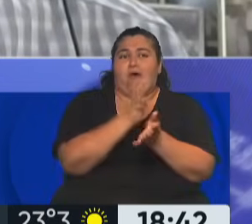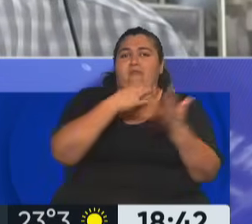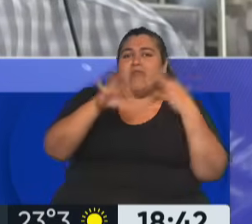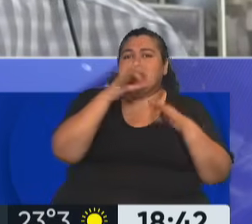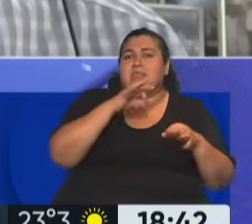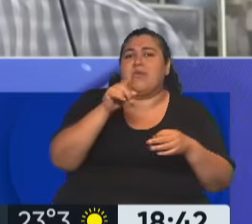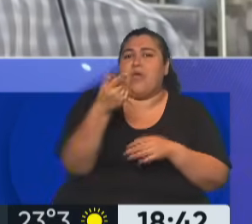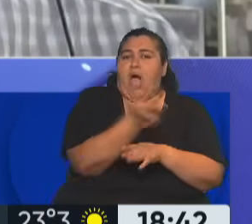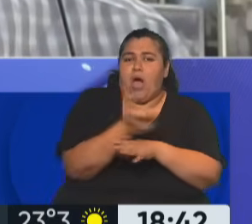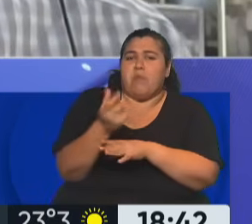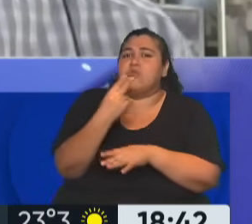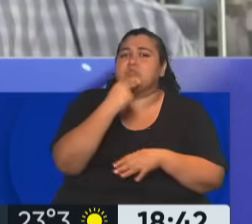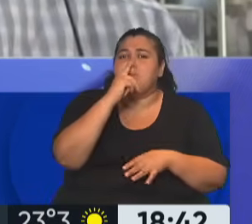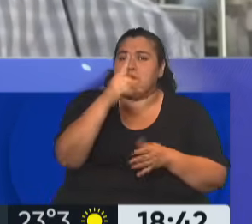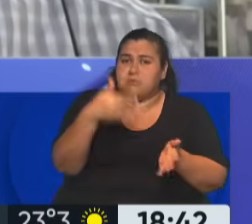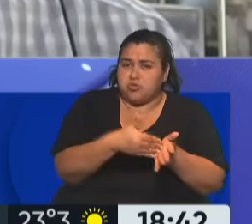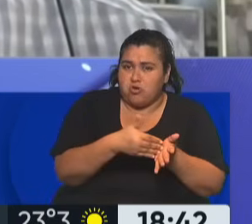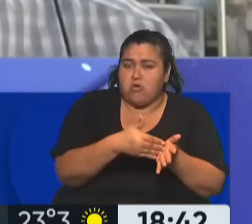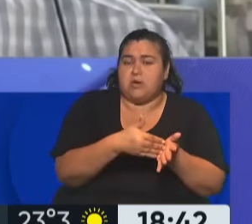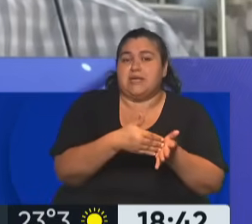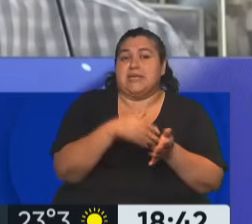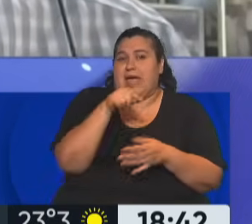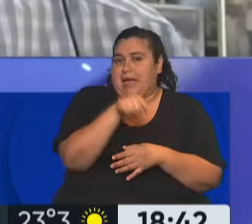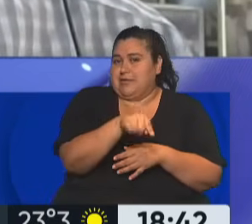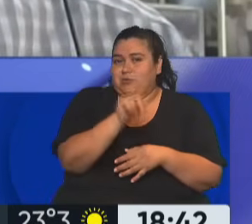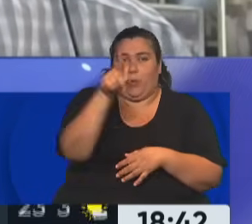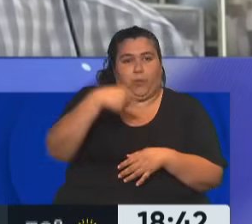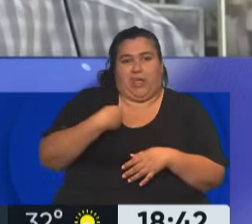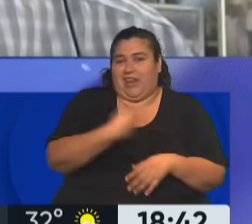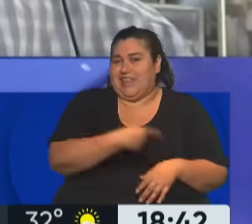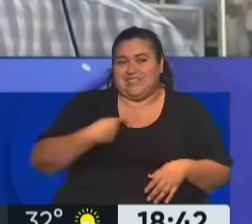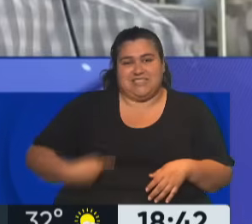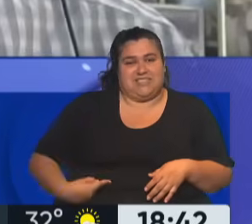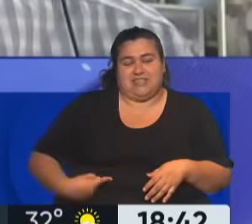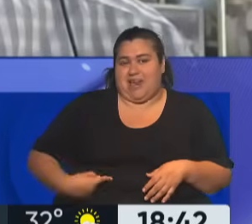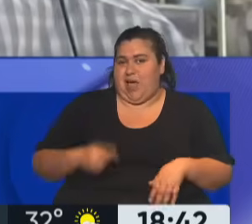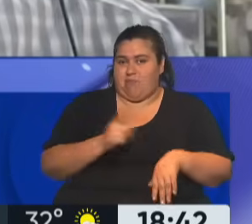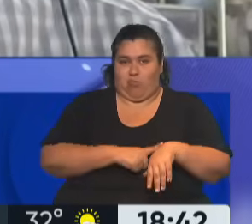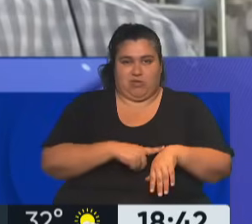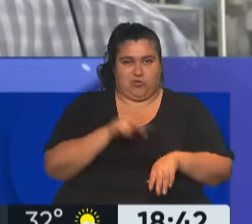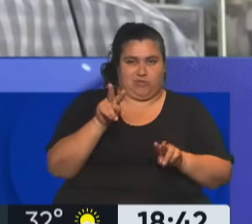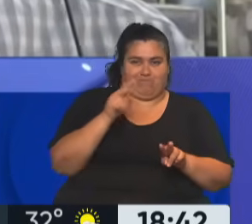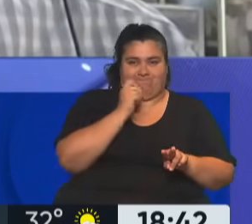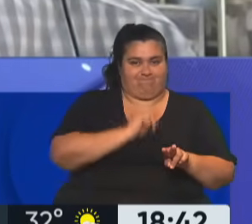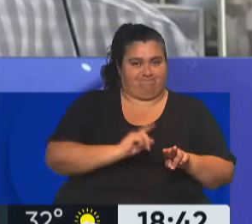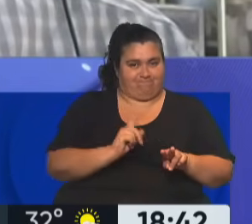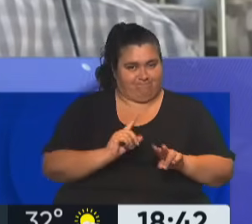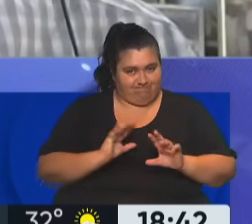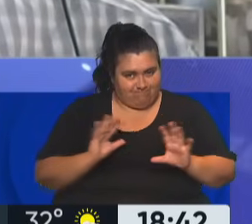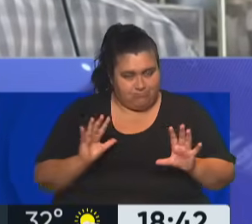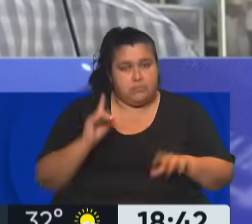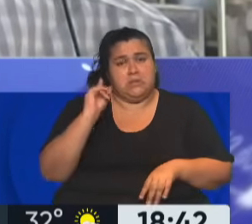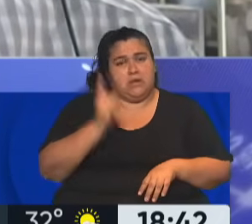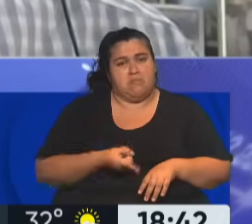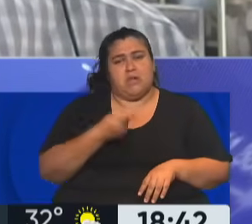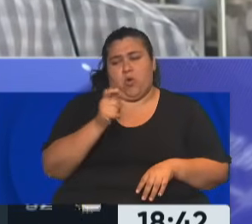millones de dólares, sí, lo cual evidentemente ha puesto a China en una mm, situación muy, muy incómoda. Y hace poco también, el último